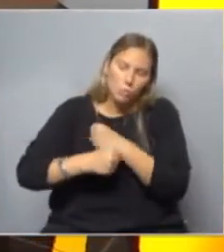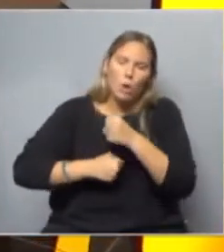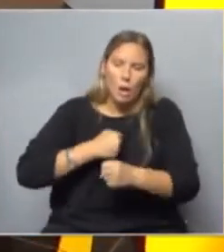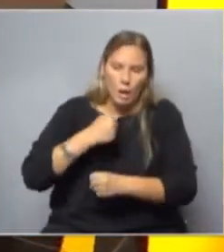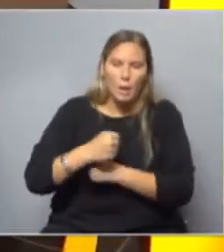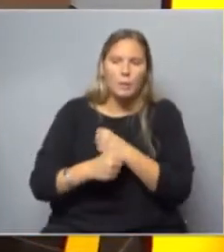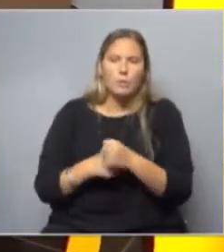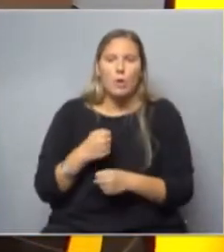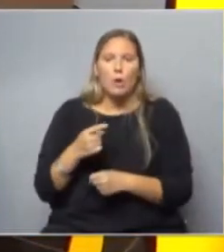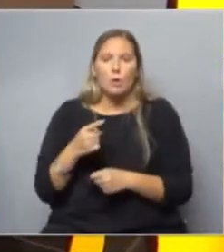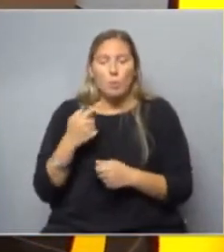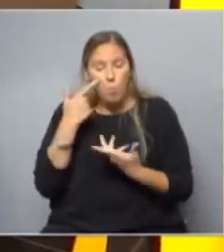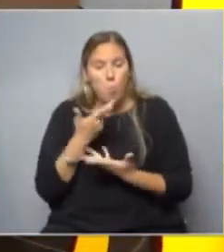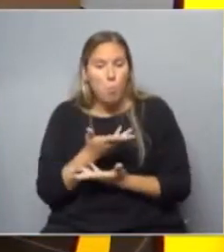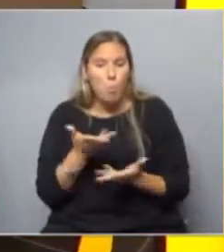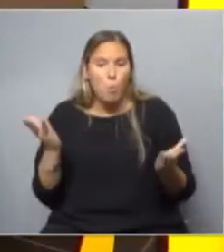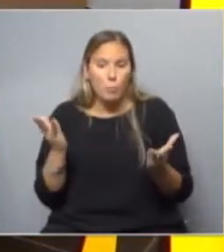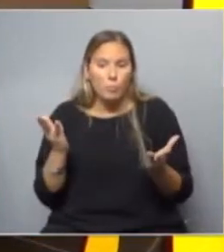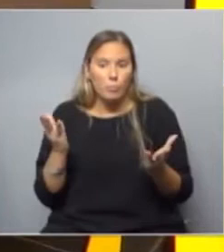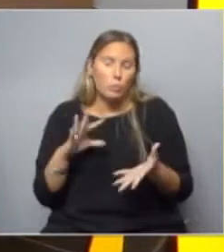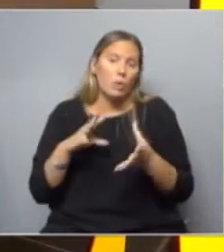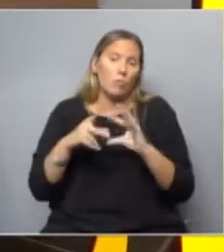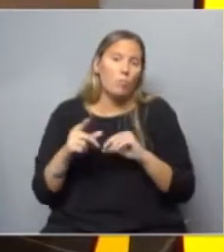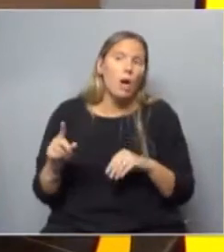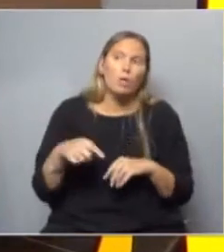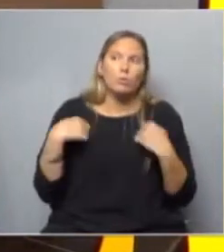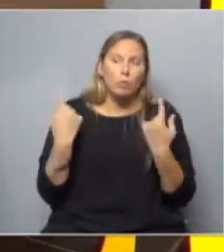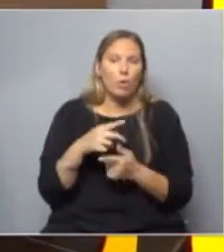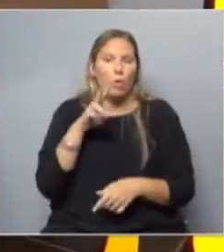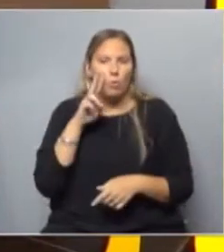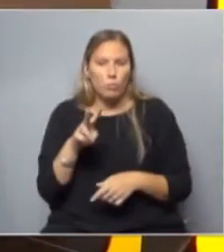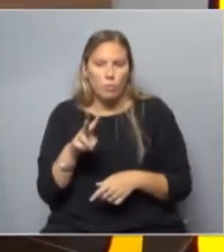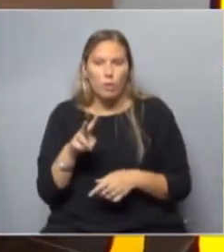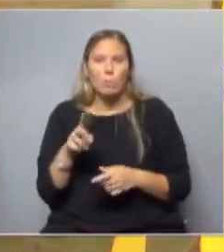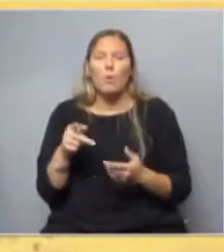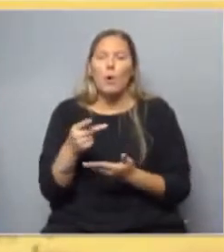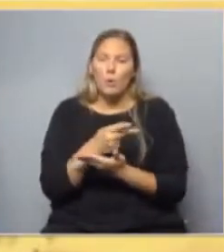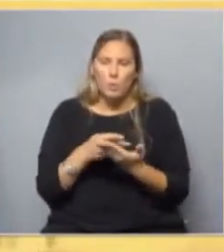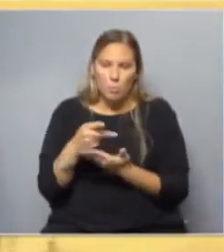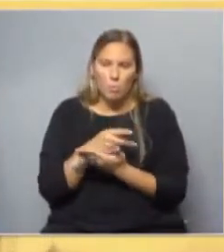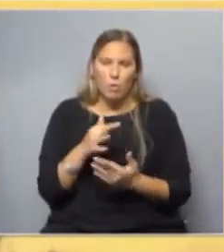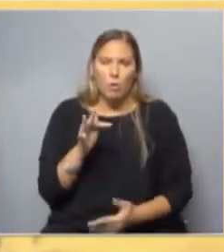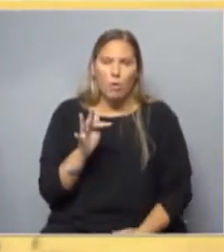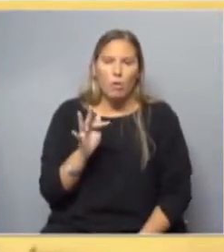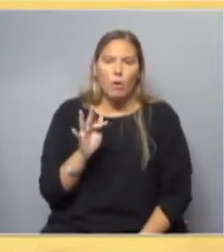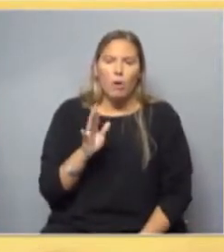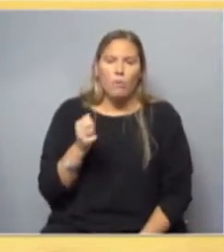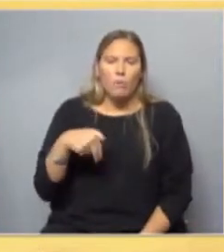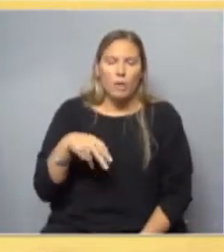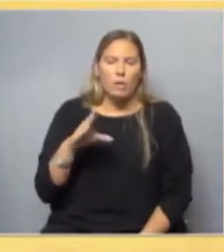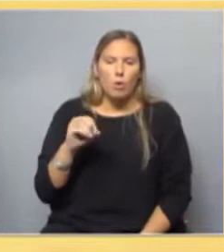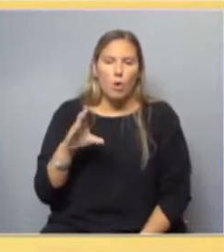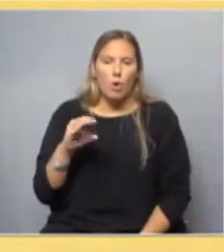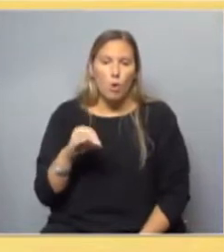tuvieron un punto de alta visibilidad porque creo que de una u otra manera todos vimos a los cómics de Fran y Coco, Sí. ¿no? que en definitiva fueron una